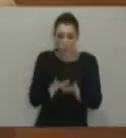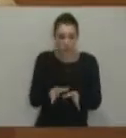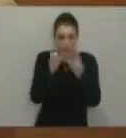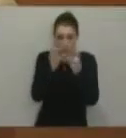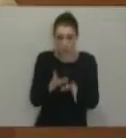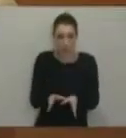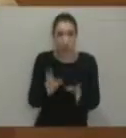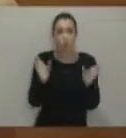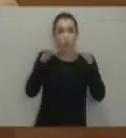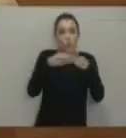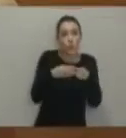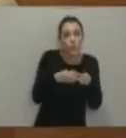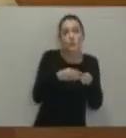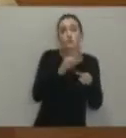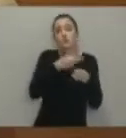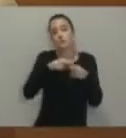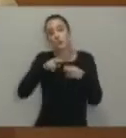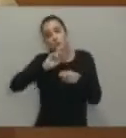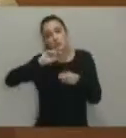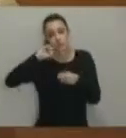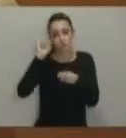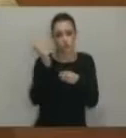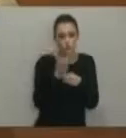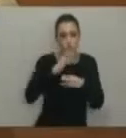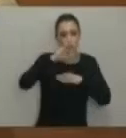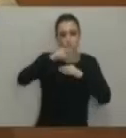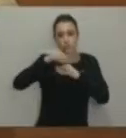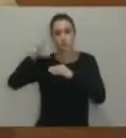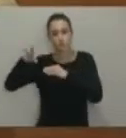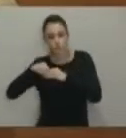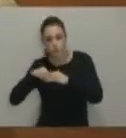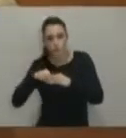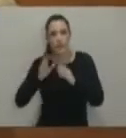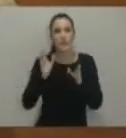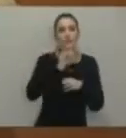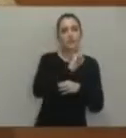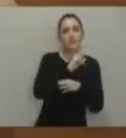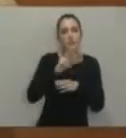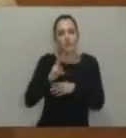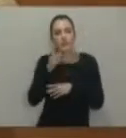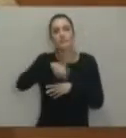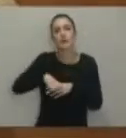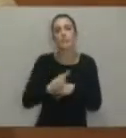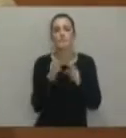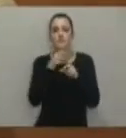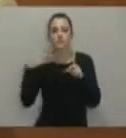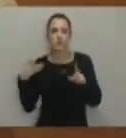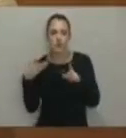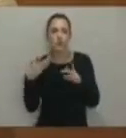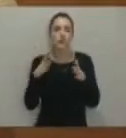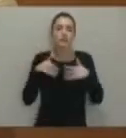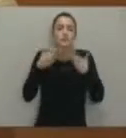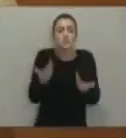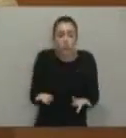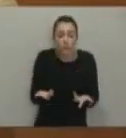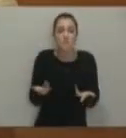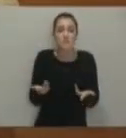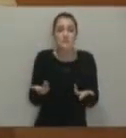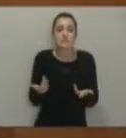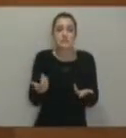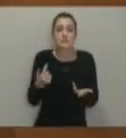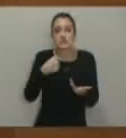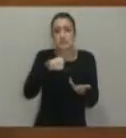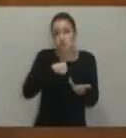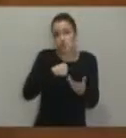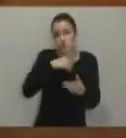registrada por otros dos grupos parlamentarios, tanto por Izquierda Unida como Foro Asturias. Por lo tanto, independientemente de que me toque en el